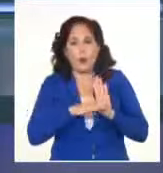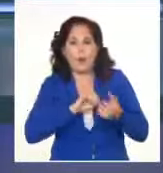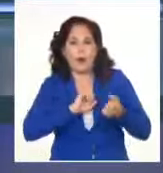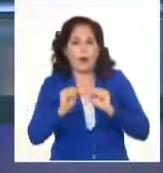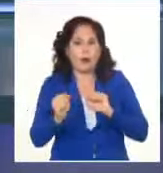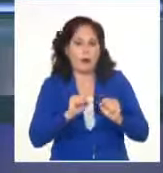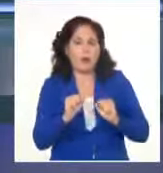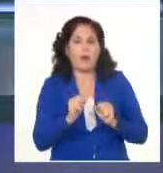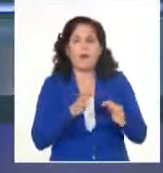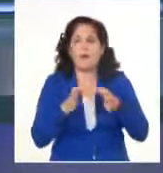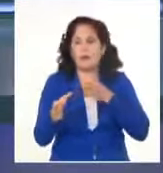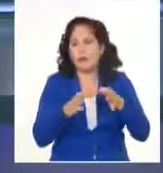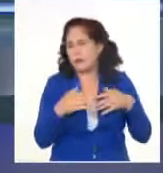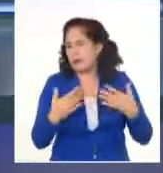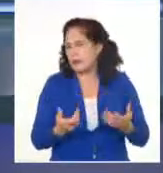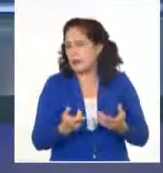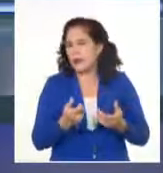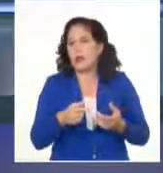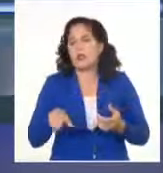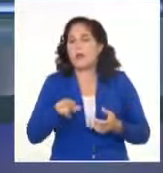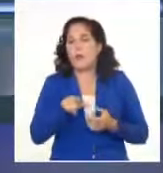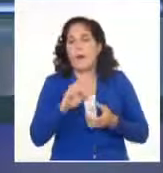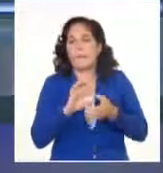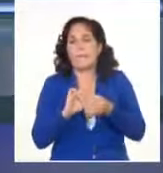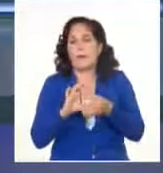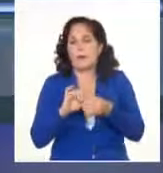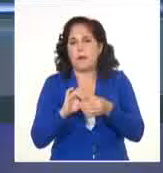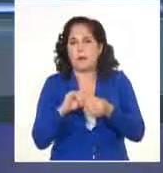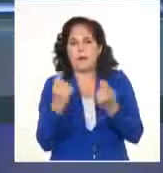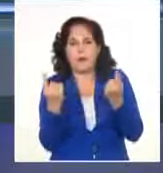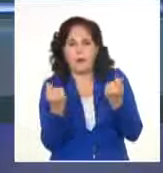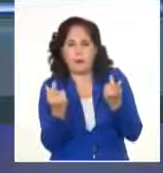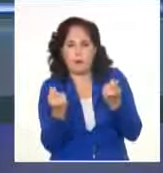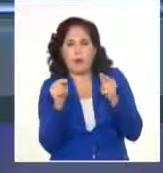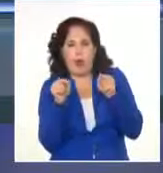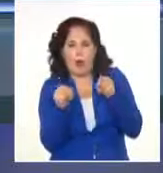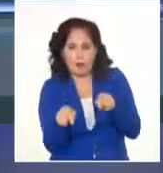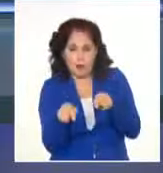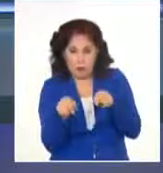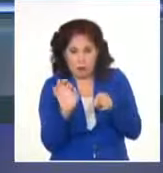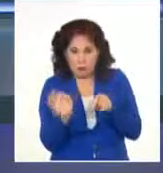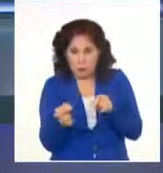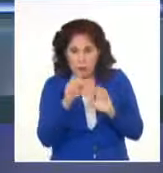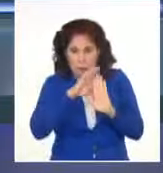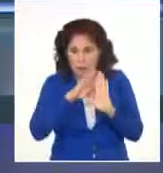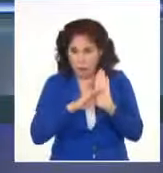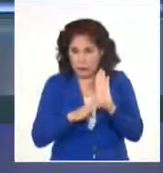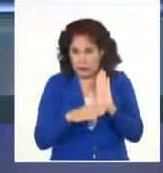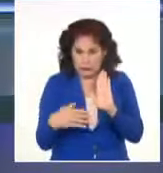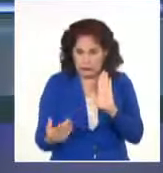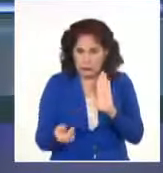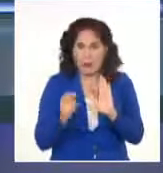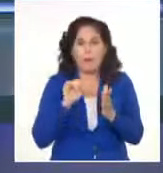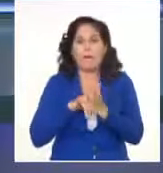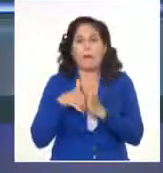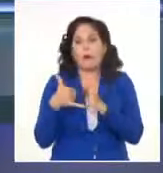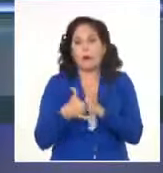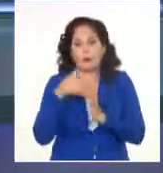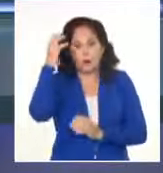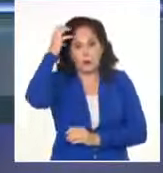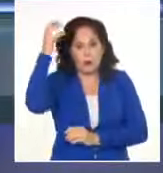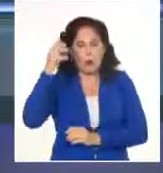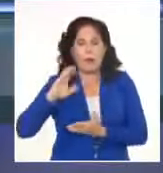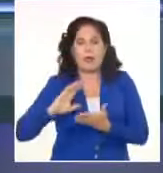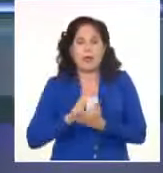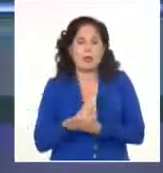creación y funcionamiento de los actores no estatales de la economía. Así es, Mejía. Las medidas forman parte de las proyecciones de gobierno para